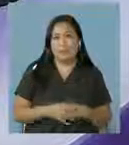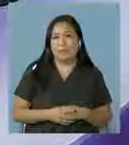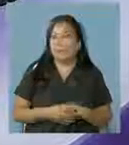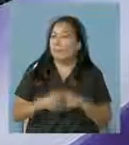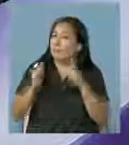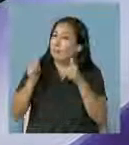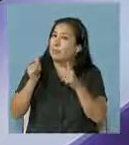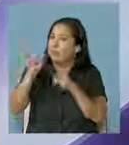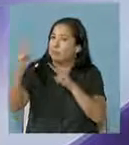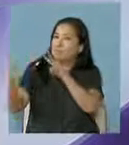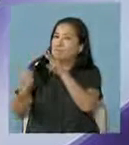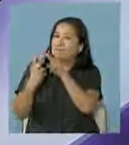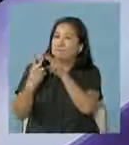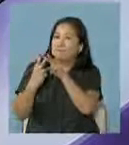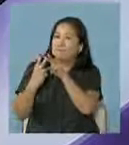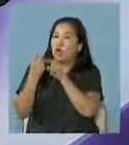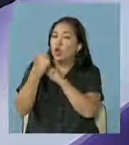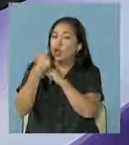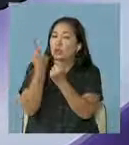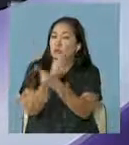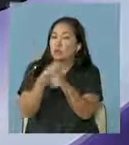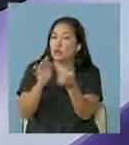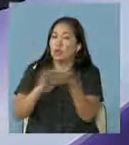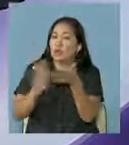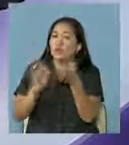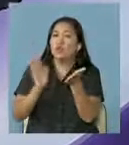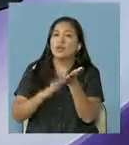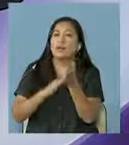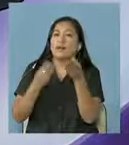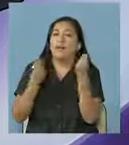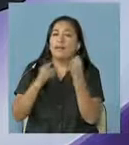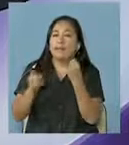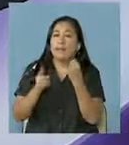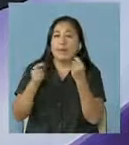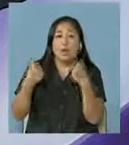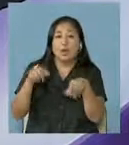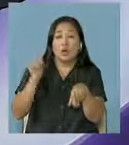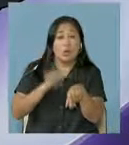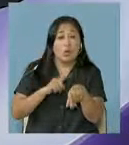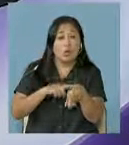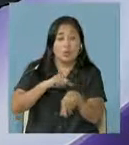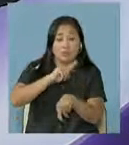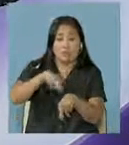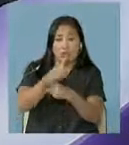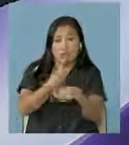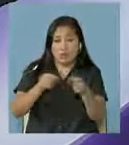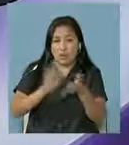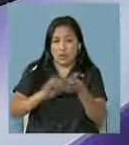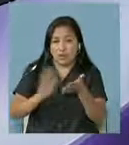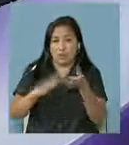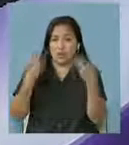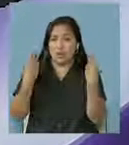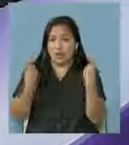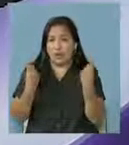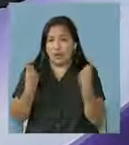voz bueno bien de escucharte y para conocer novedades acerca de en estas últimas horas las novedades que hay justamente en